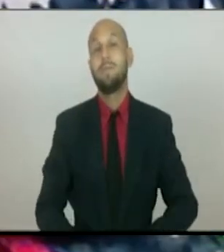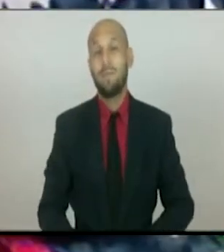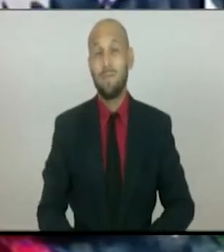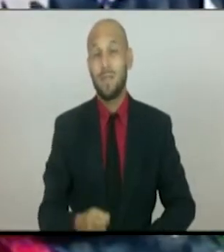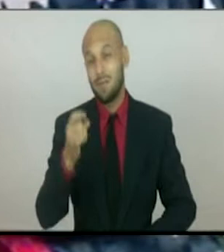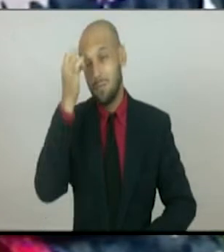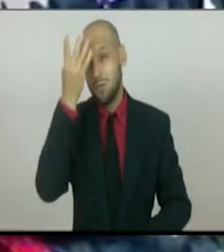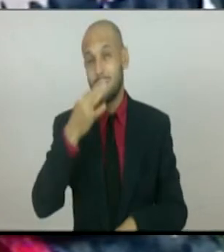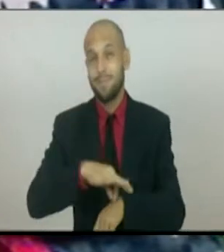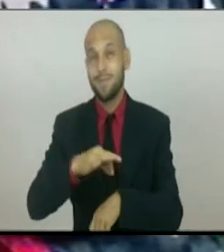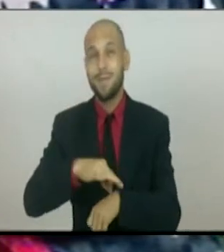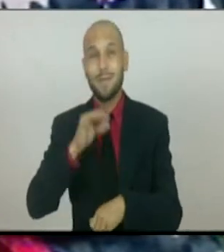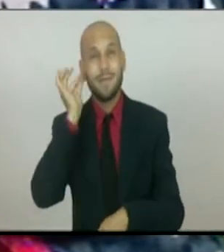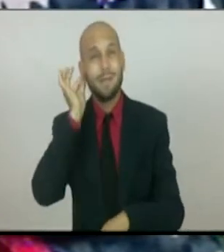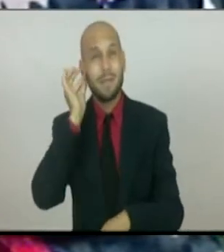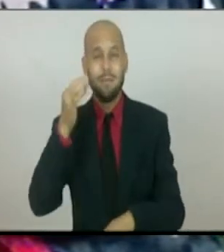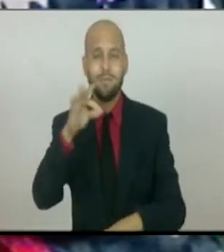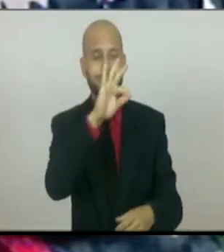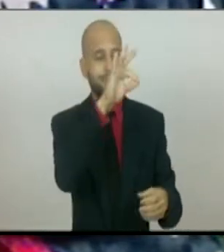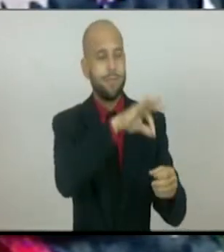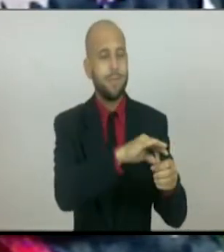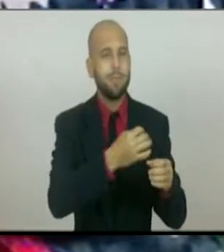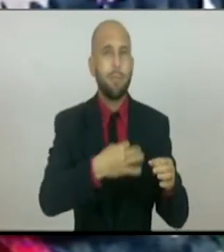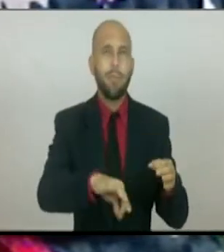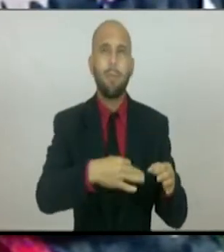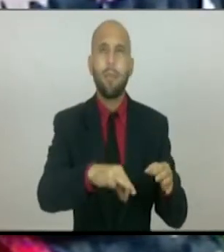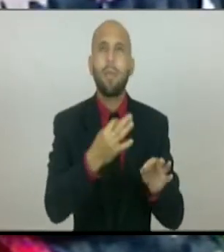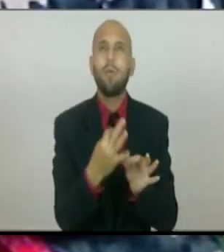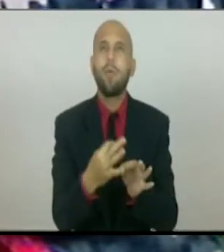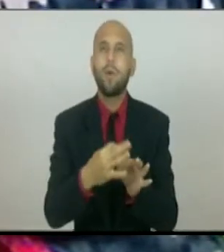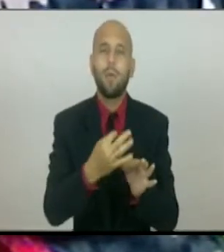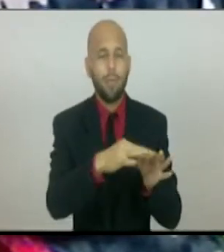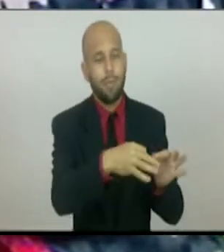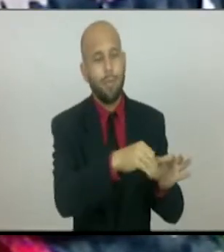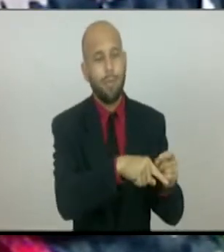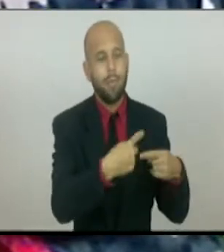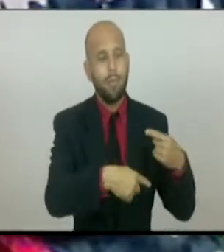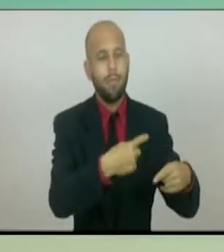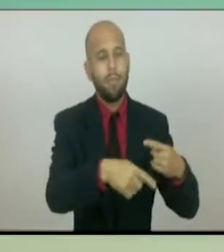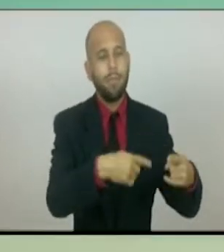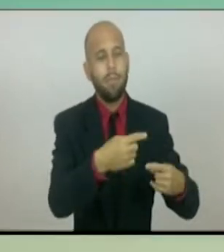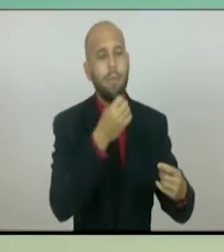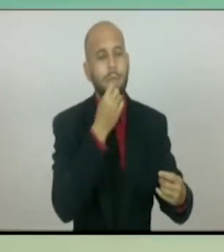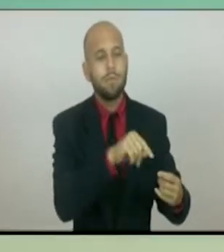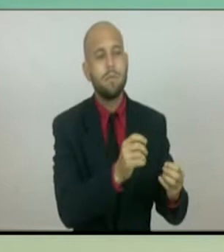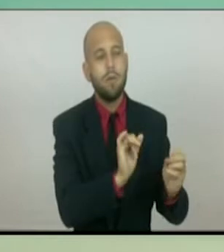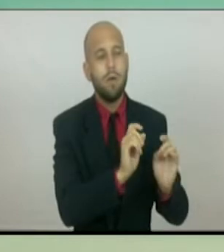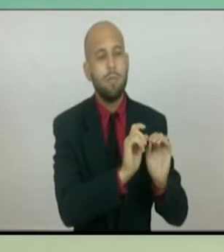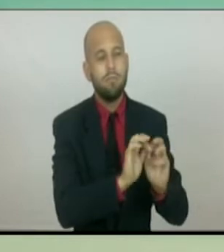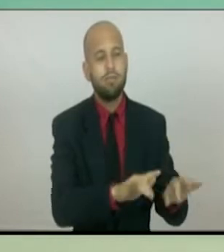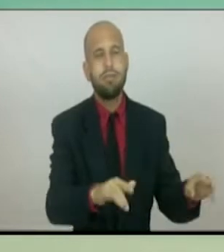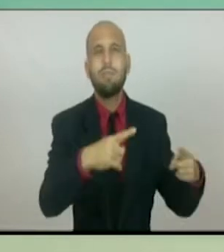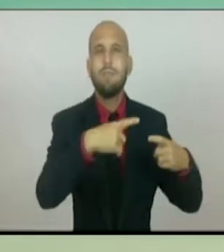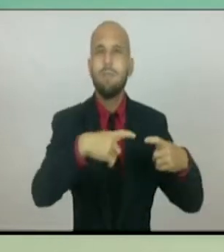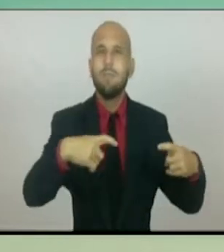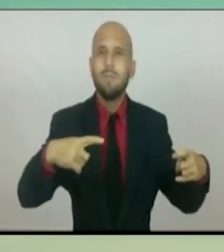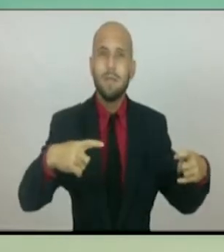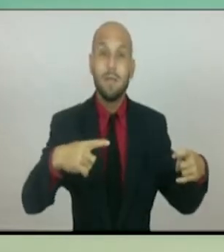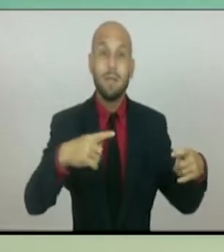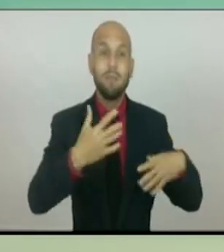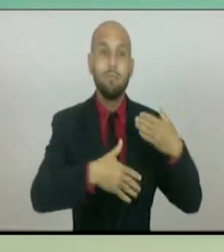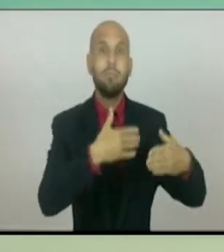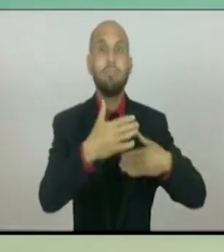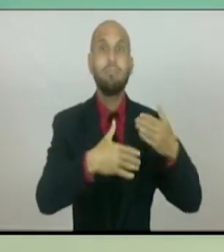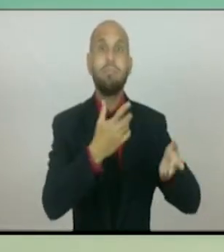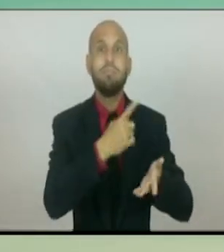huevos. Entonces, todo eso son factores que influyeron, por supuesto, y por eso es el incremento que tuvimos todo el final